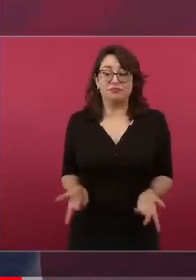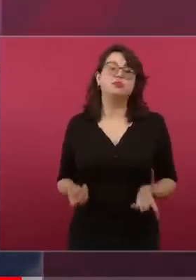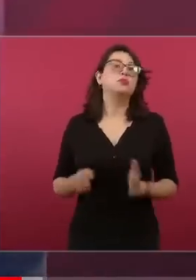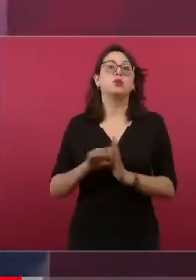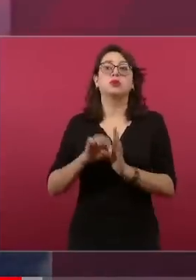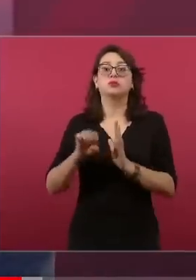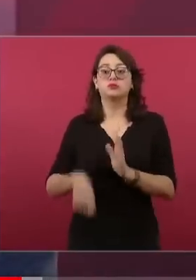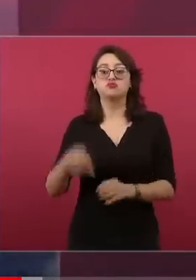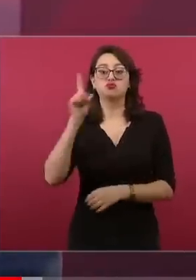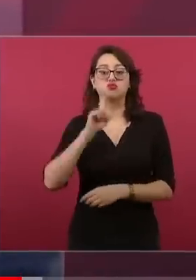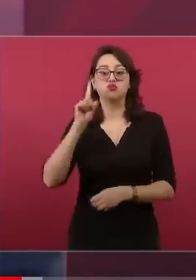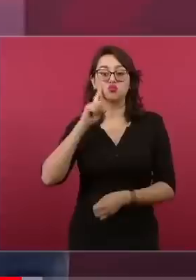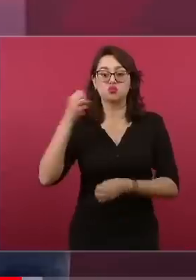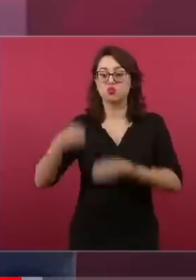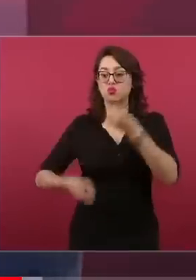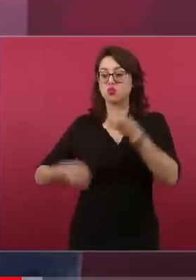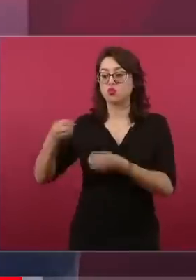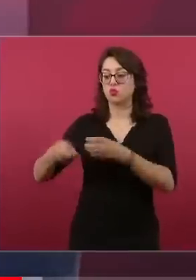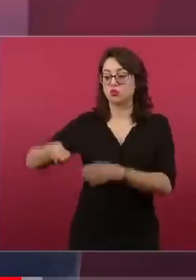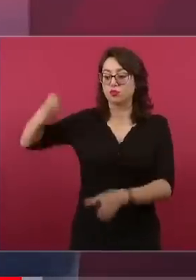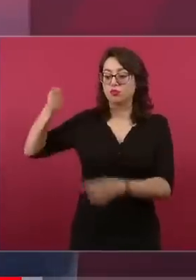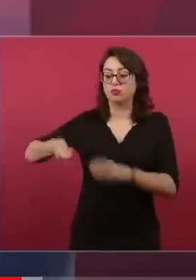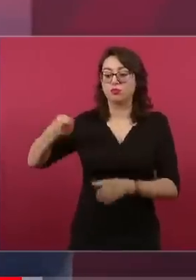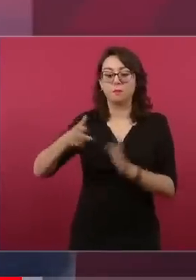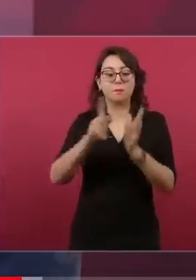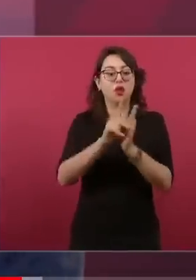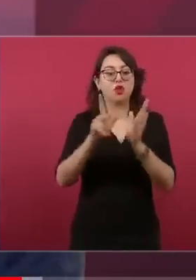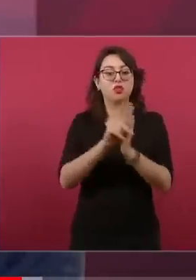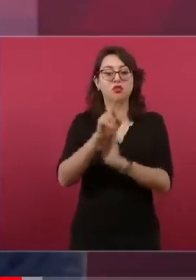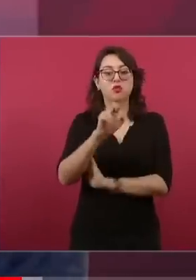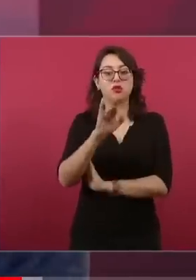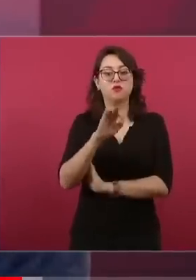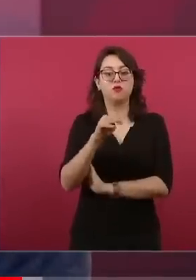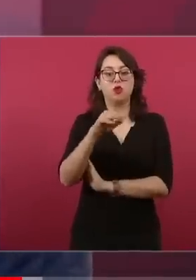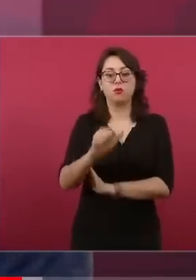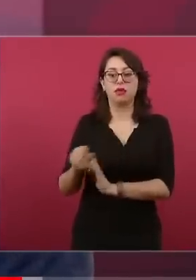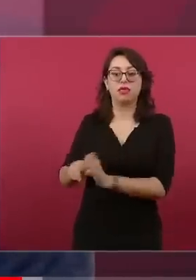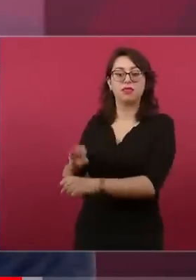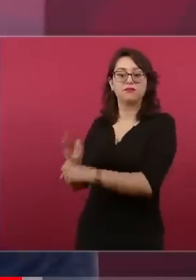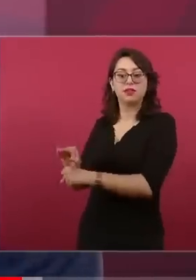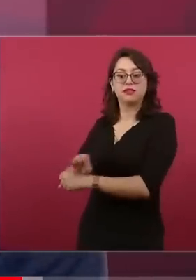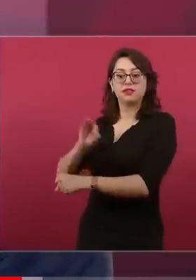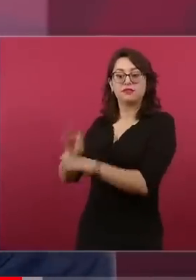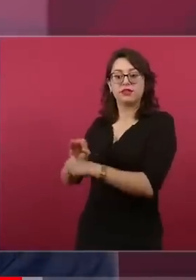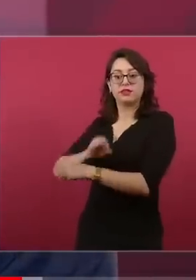Por lo mismo. Pero la juez, con todo respeto,